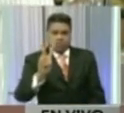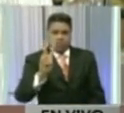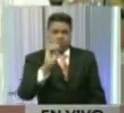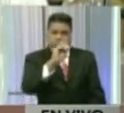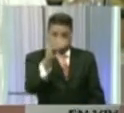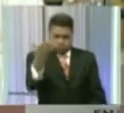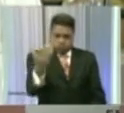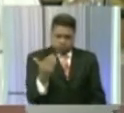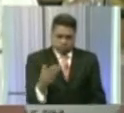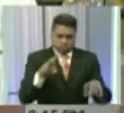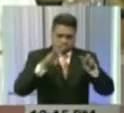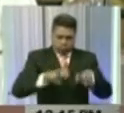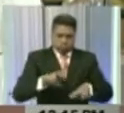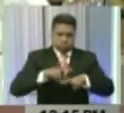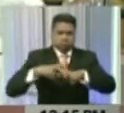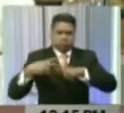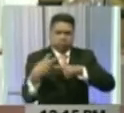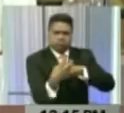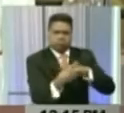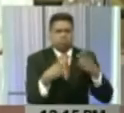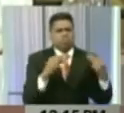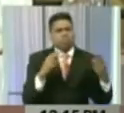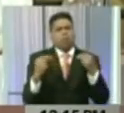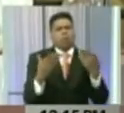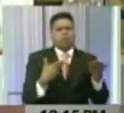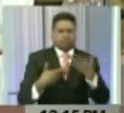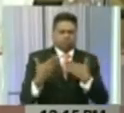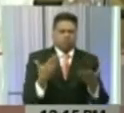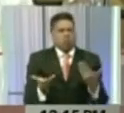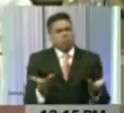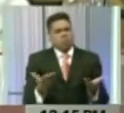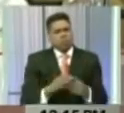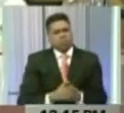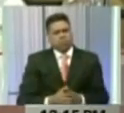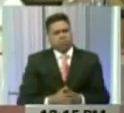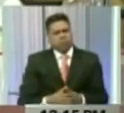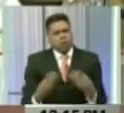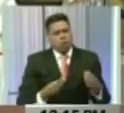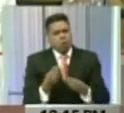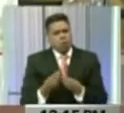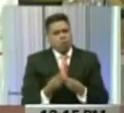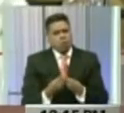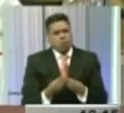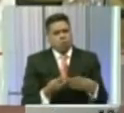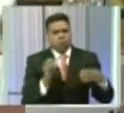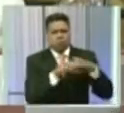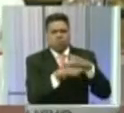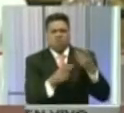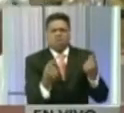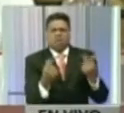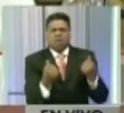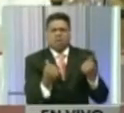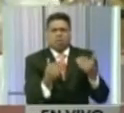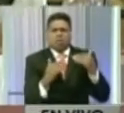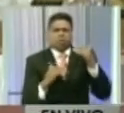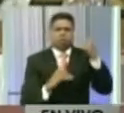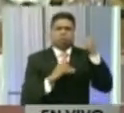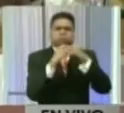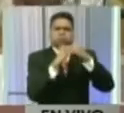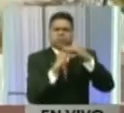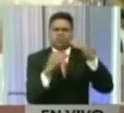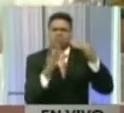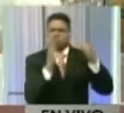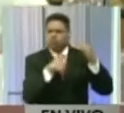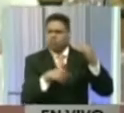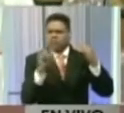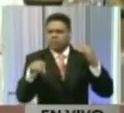mira, las reservas internacionales no tienen techo. Le dijeron, no, presidente, no tiene techo. ¿Dónde está eso? ¿Quién dice eso? Búsquenme